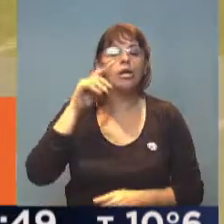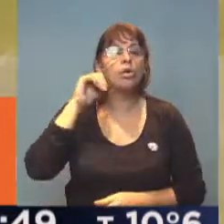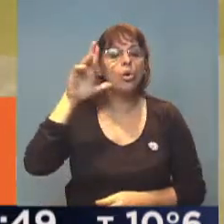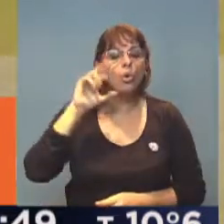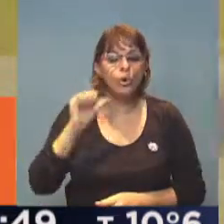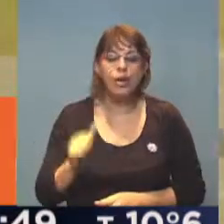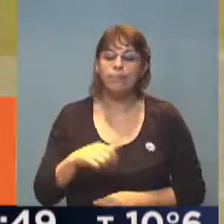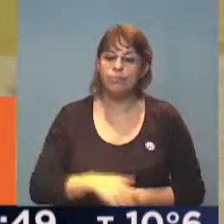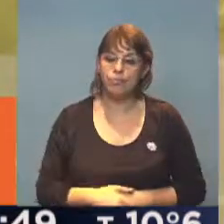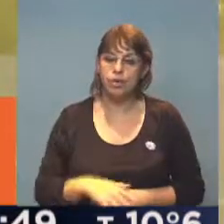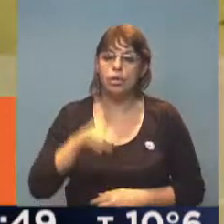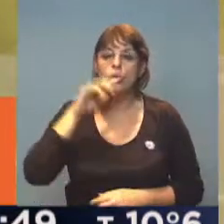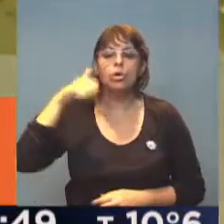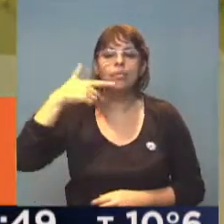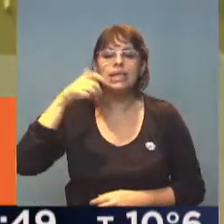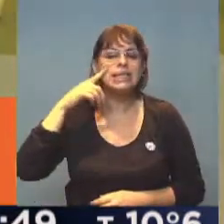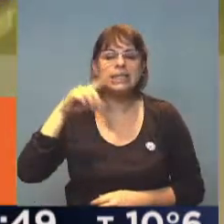luego Gabriel Tomasini